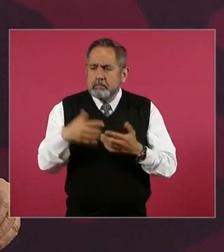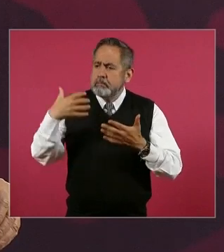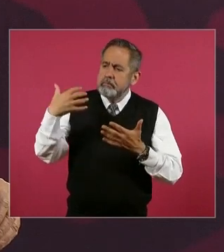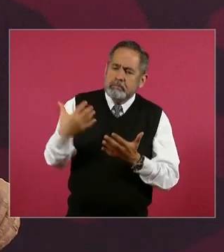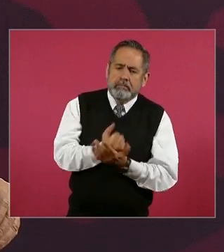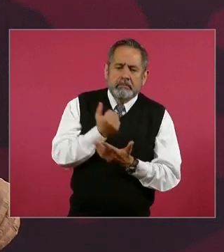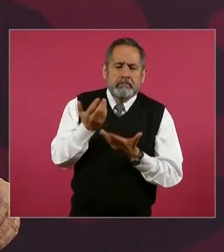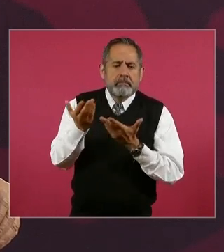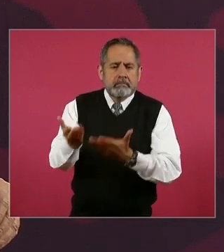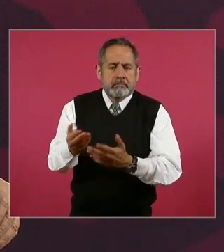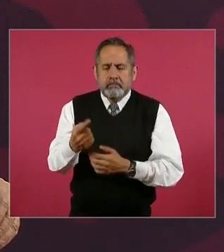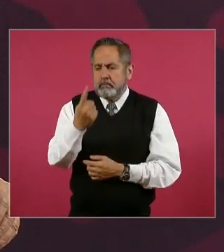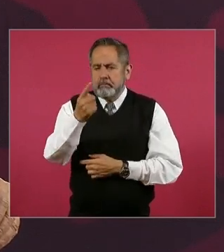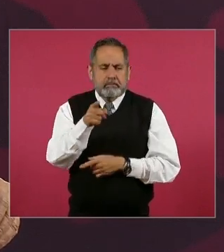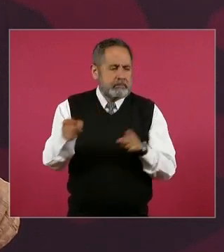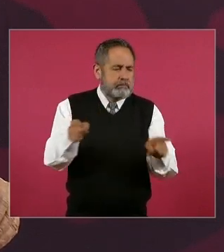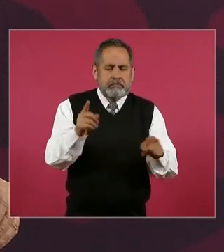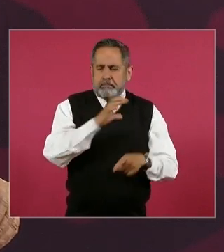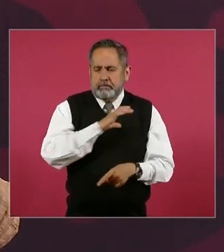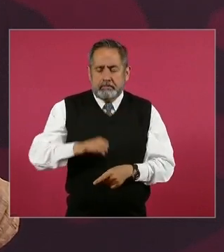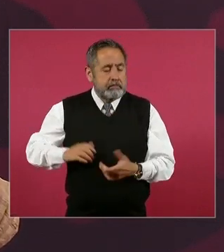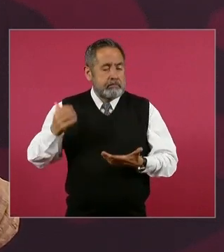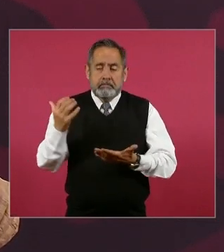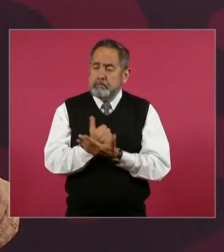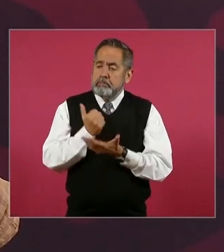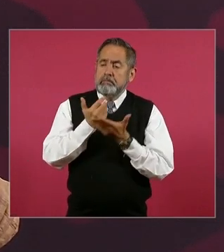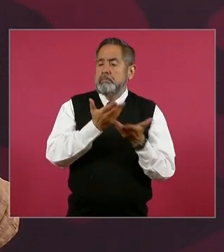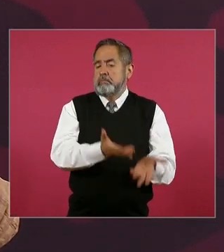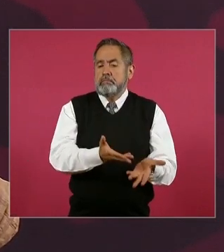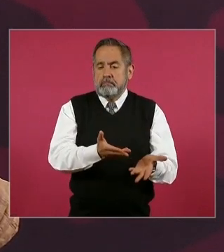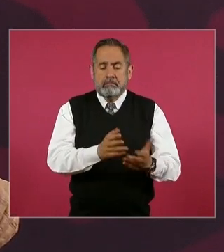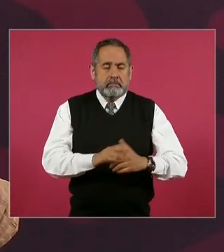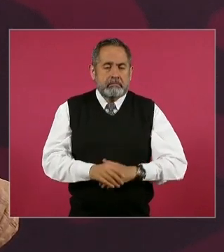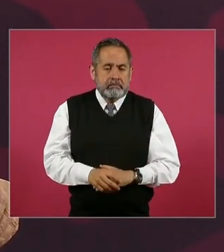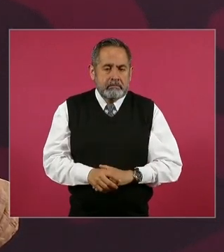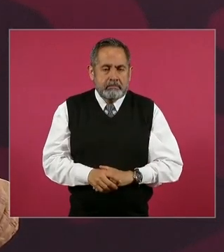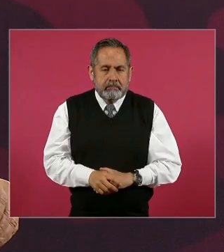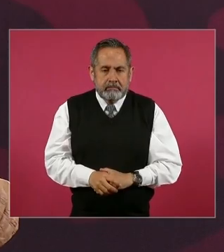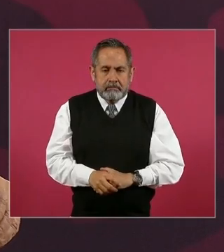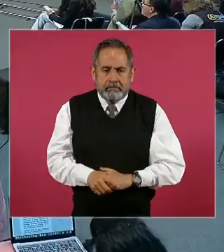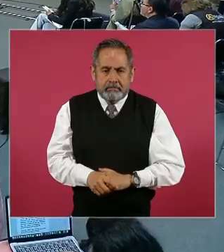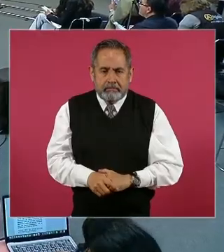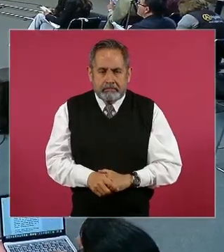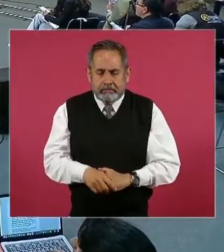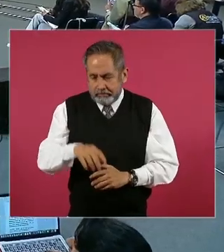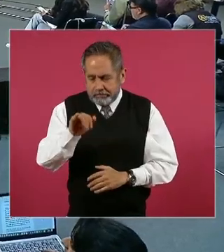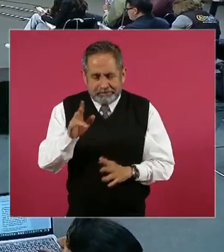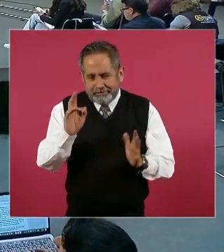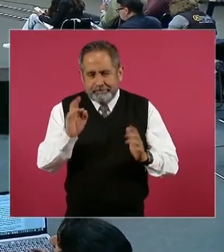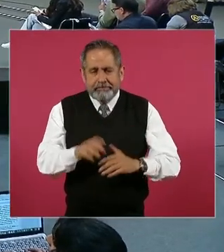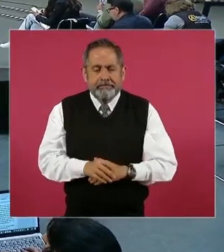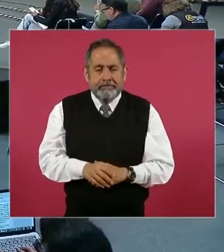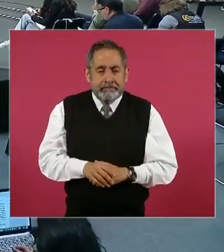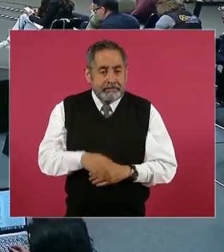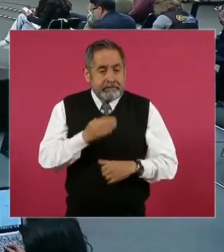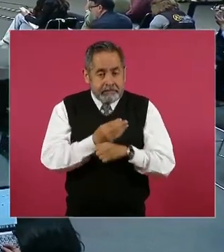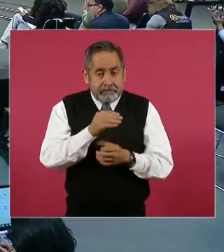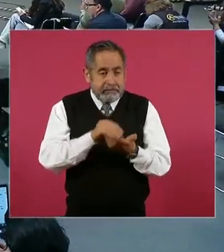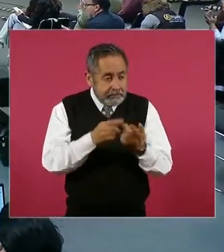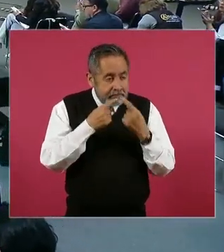ganó uno de los candidatos Eh sí pero están